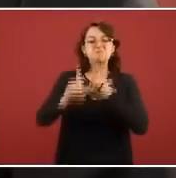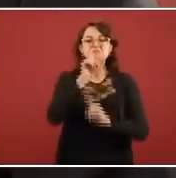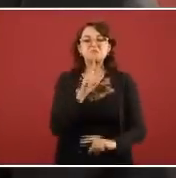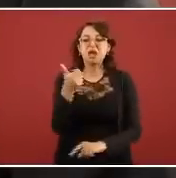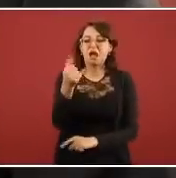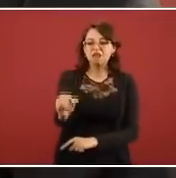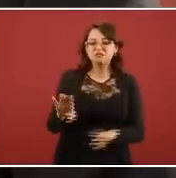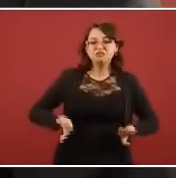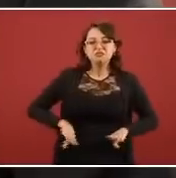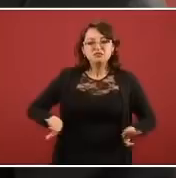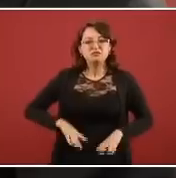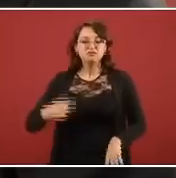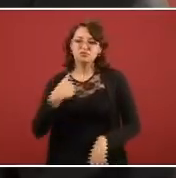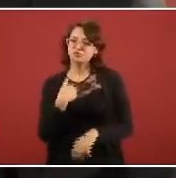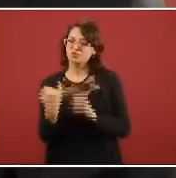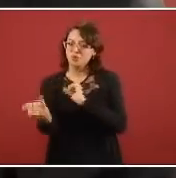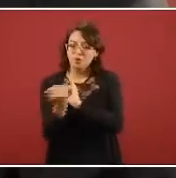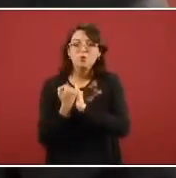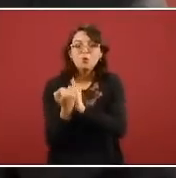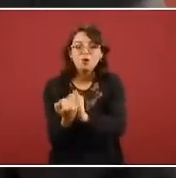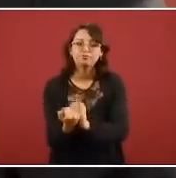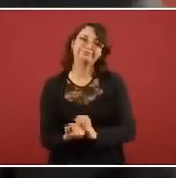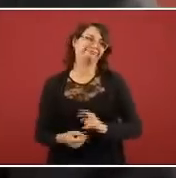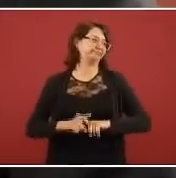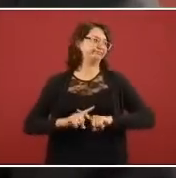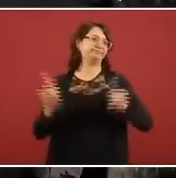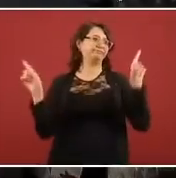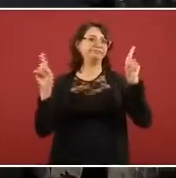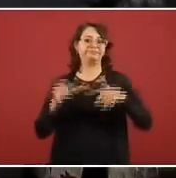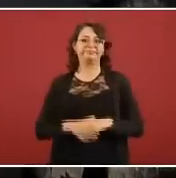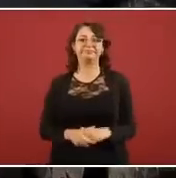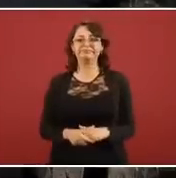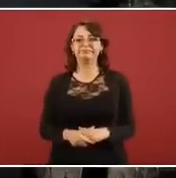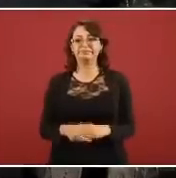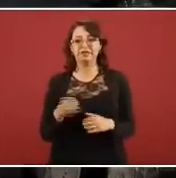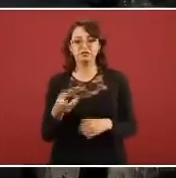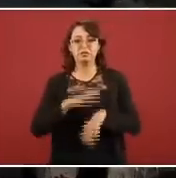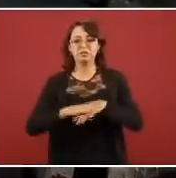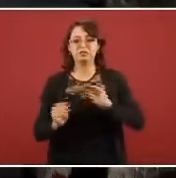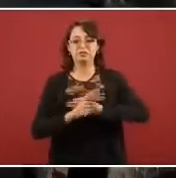Entonces, eso es lo que yo quería aclarar. Gracias.